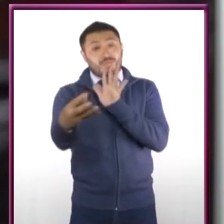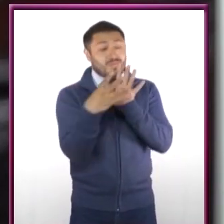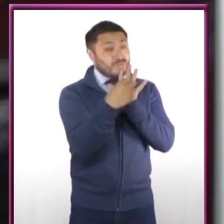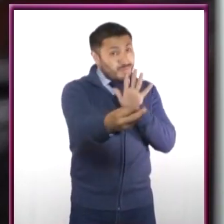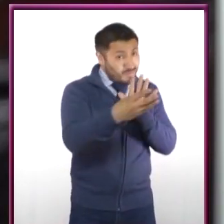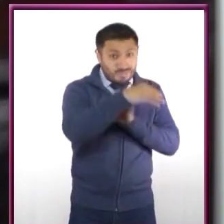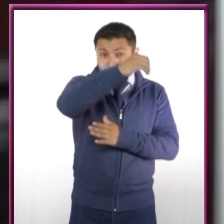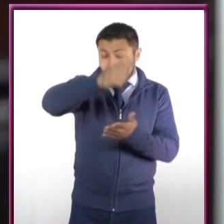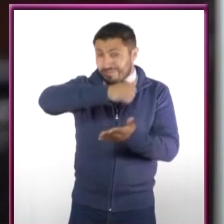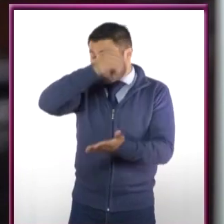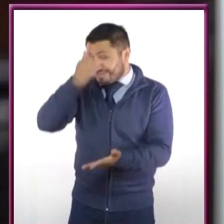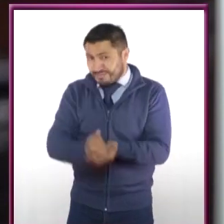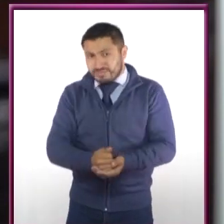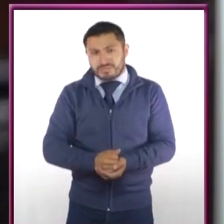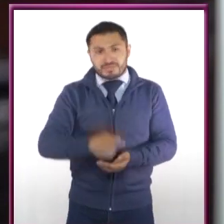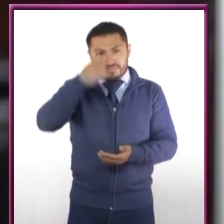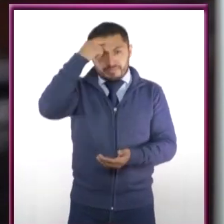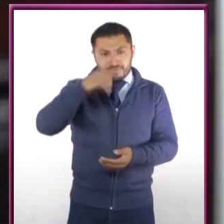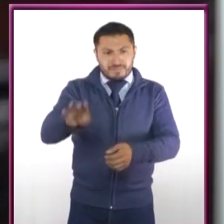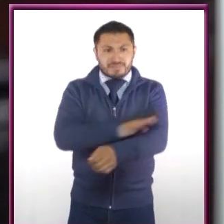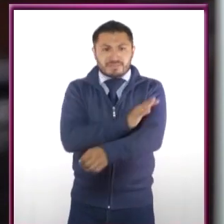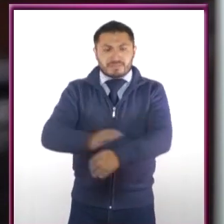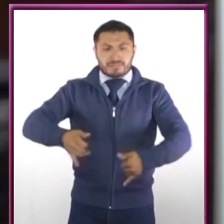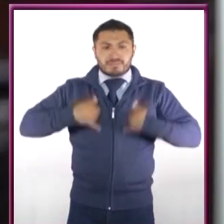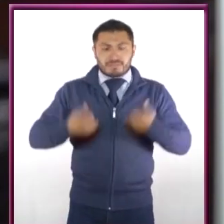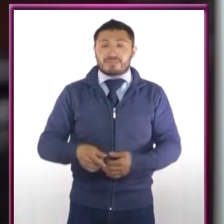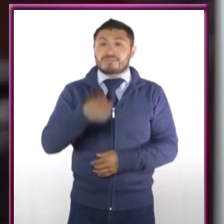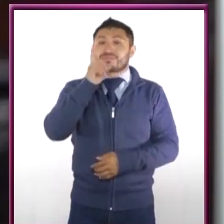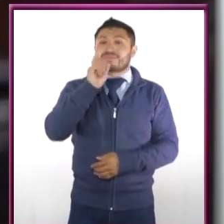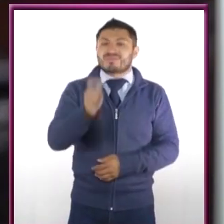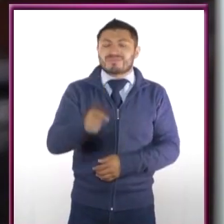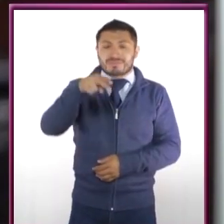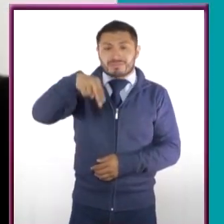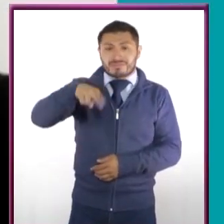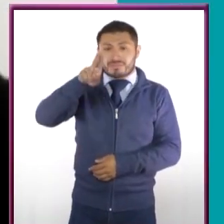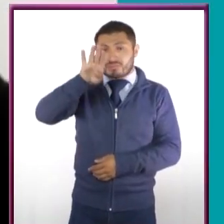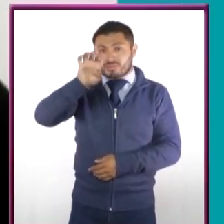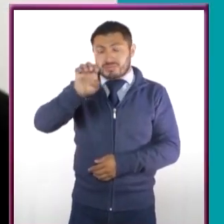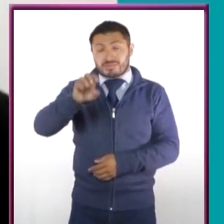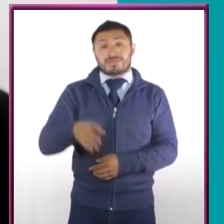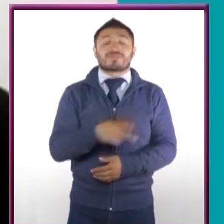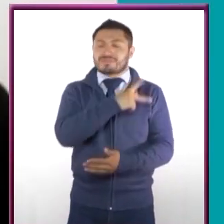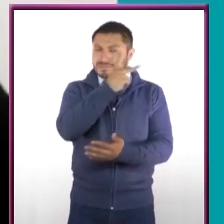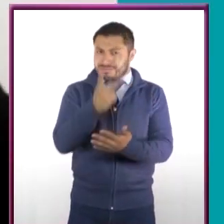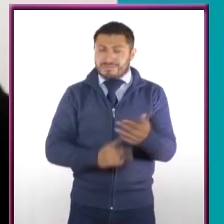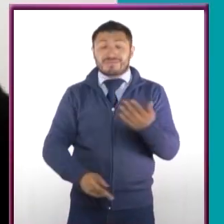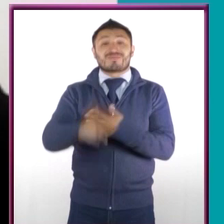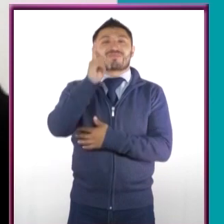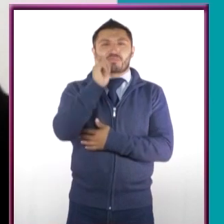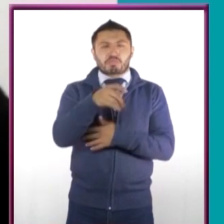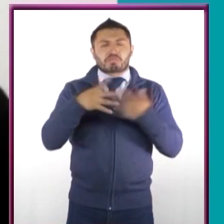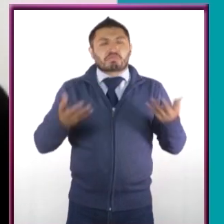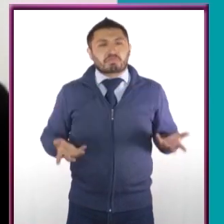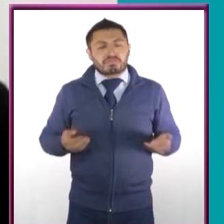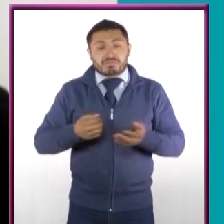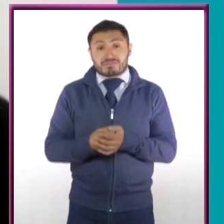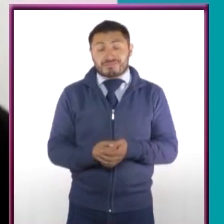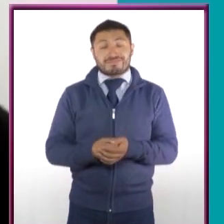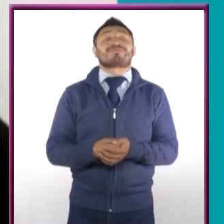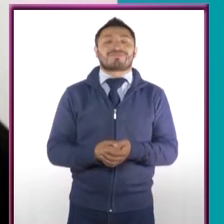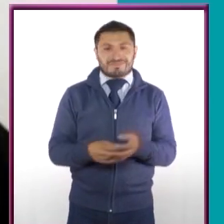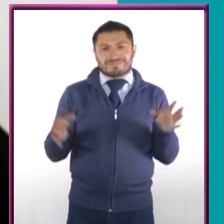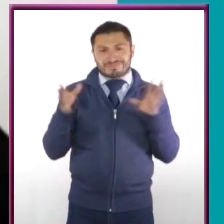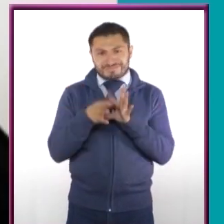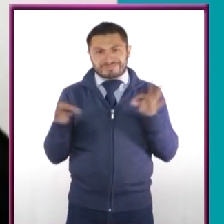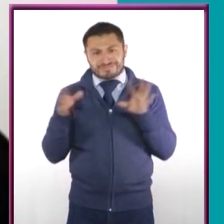de la juventud. Cuéntanos, ¿qué es exactamente Nube? El programa Nube es un programa